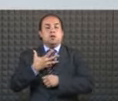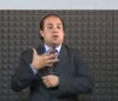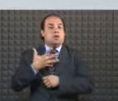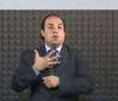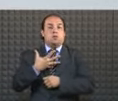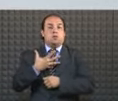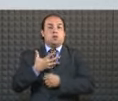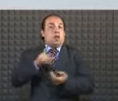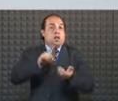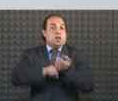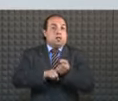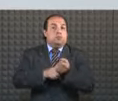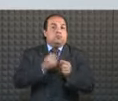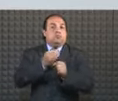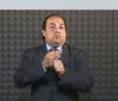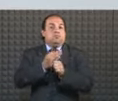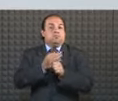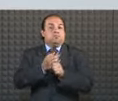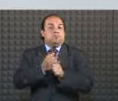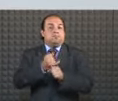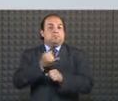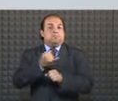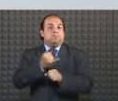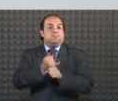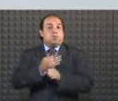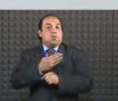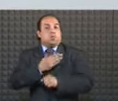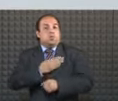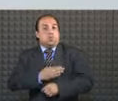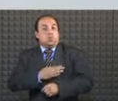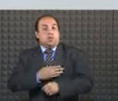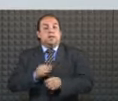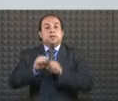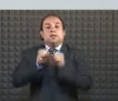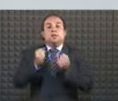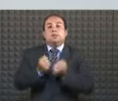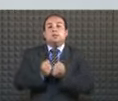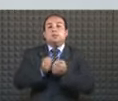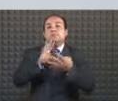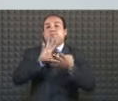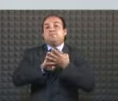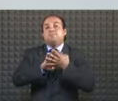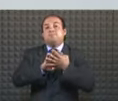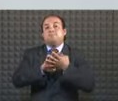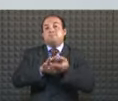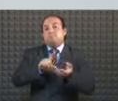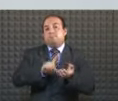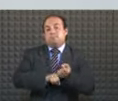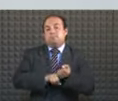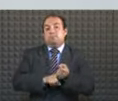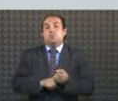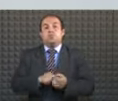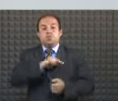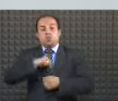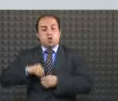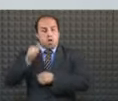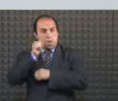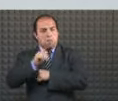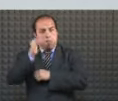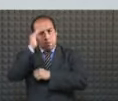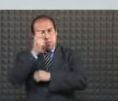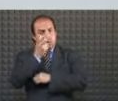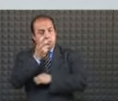injusta en el sistema penitenciario. Entonces, evidentemente, siempre hemos considerado